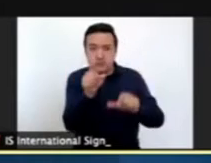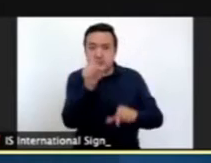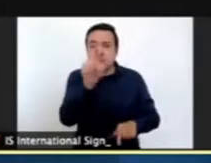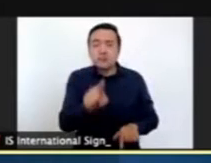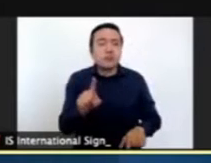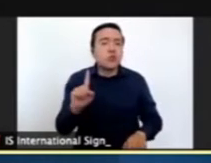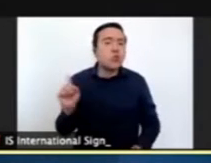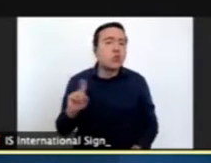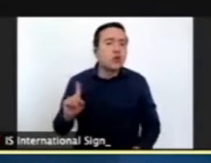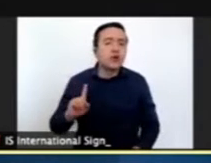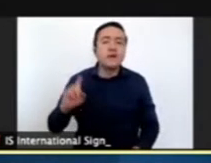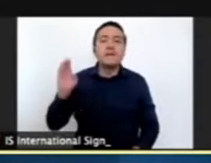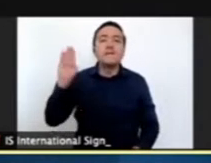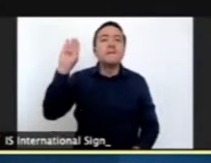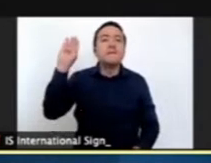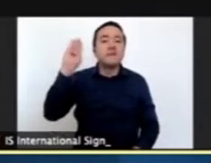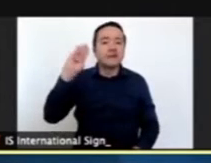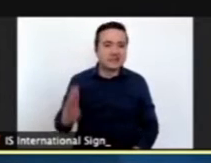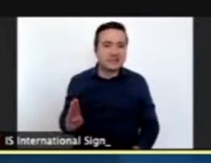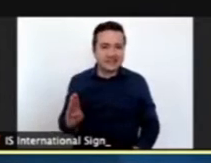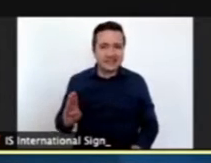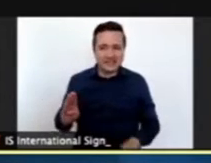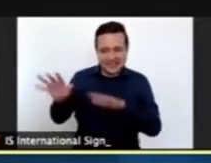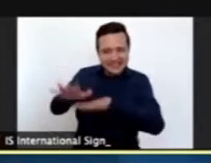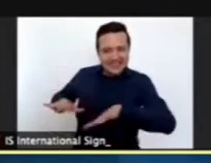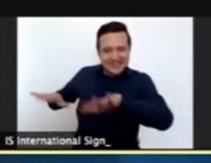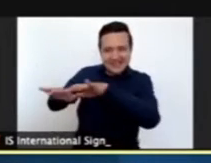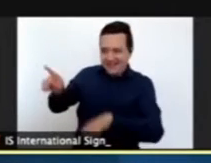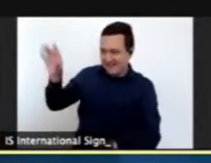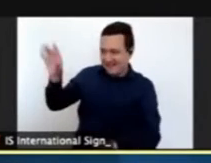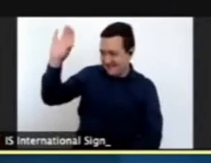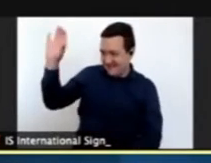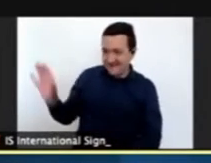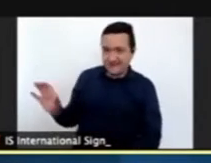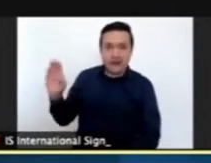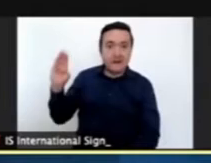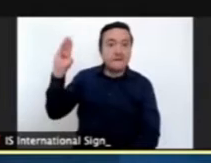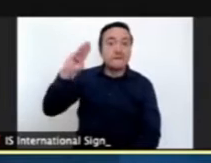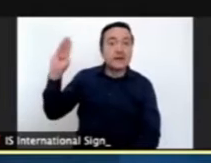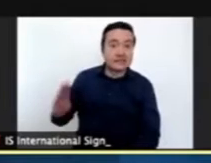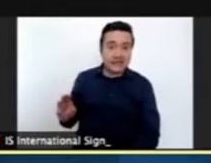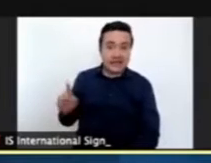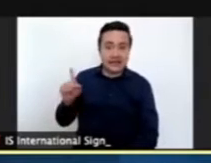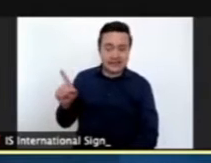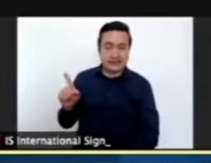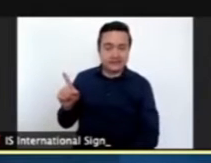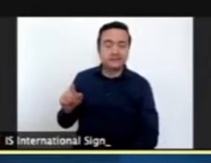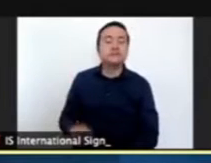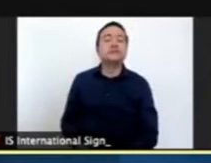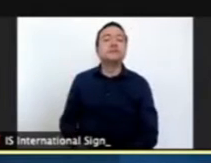si miramos la gráfica de la izquierda vemos que tenemos más